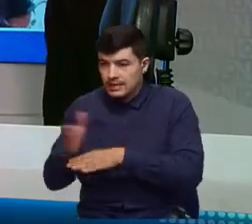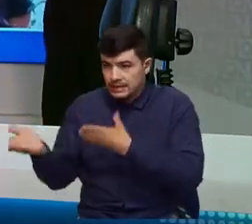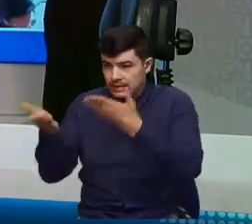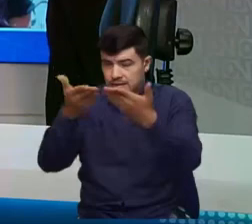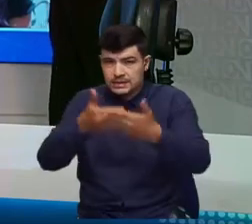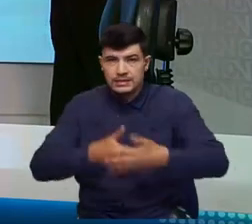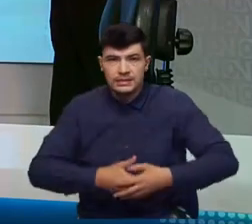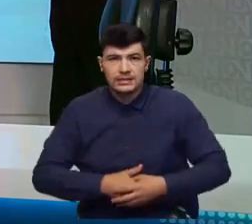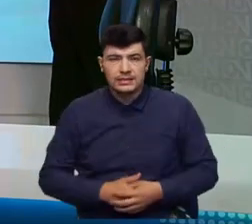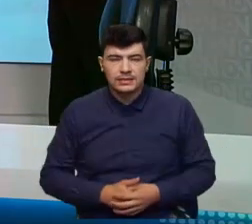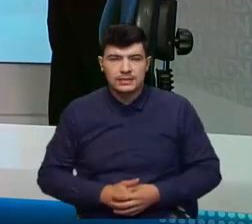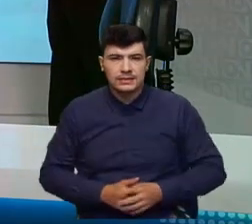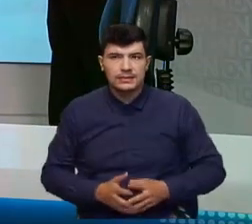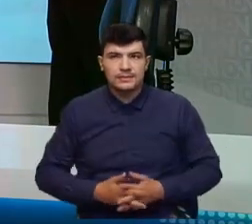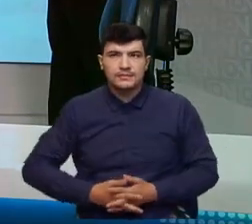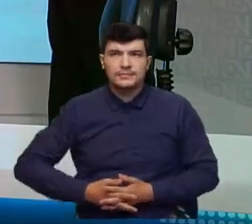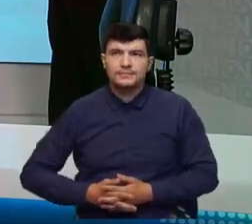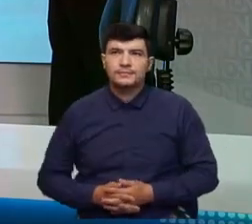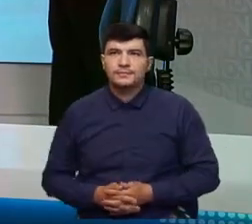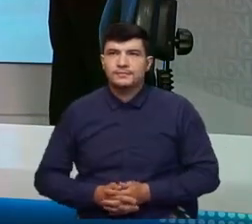adelante.